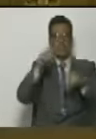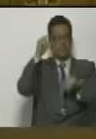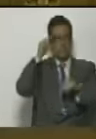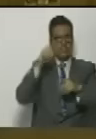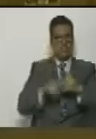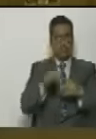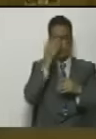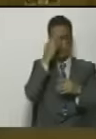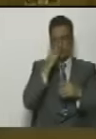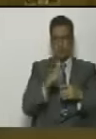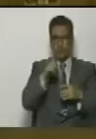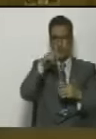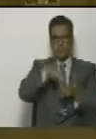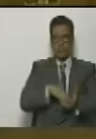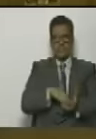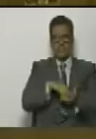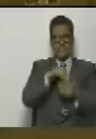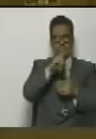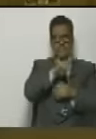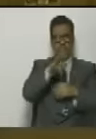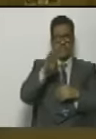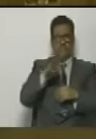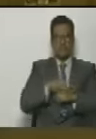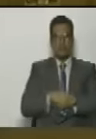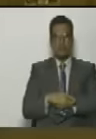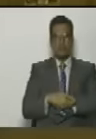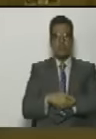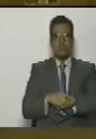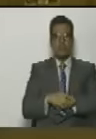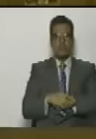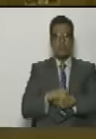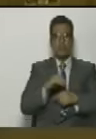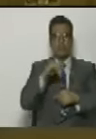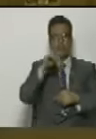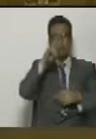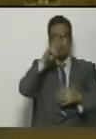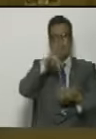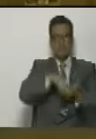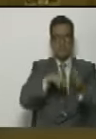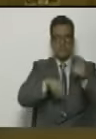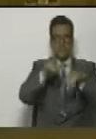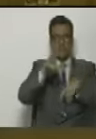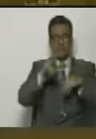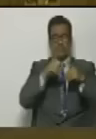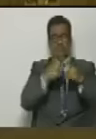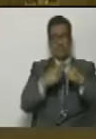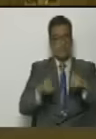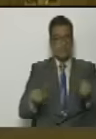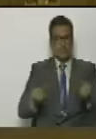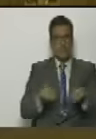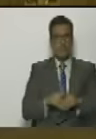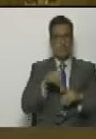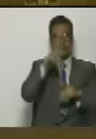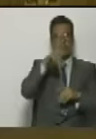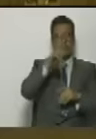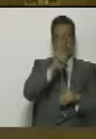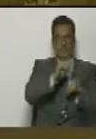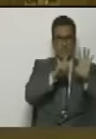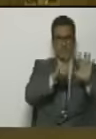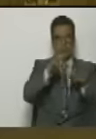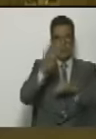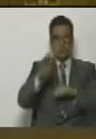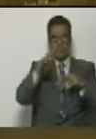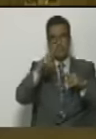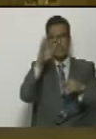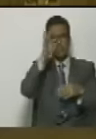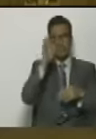del mes de febrero del 2024, año 213 de la independencia y 164